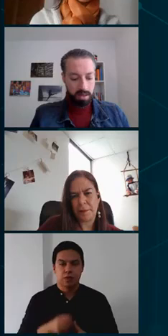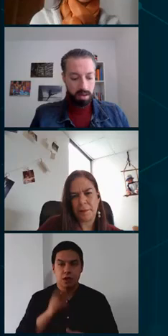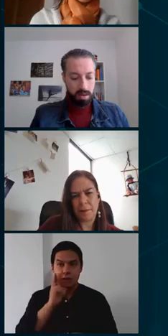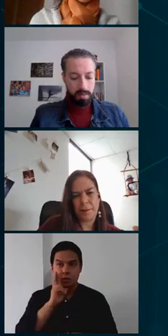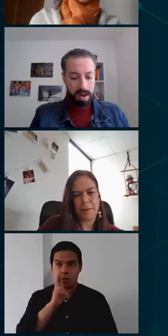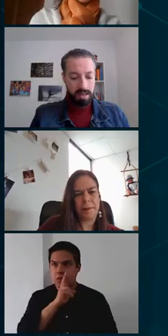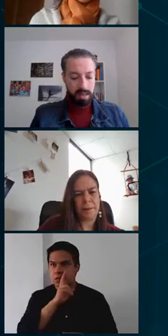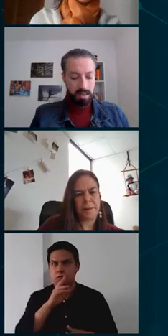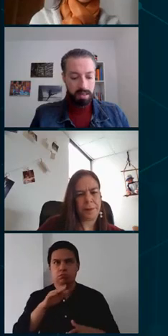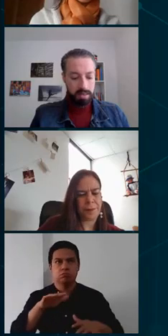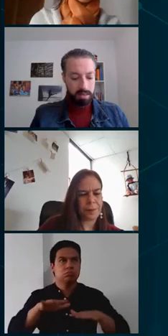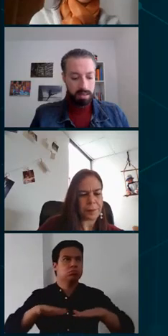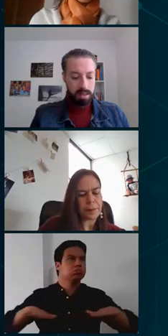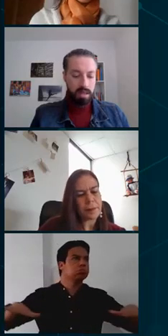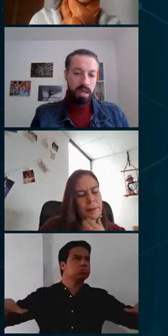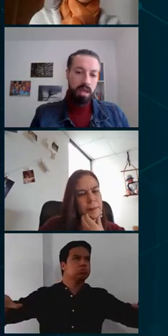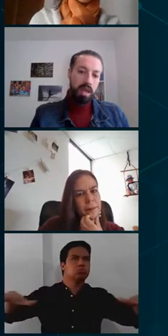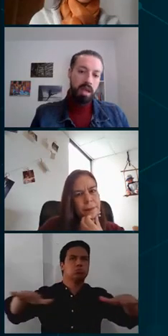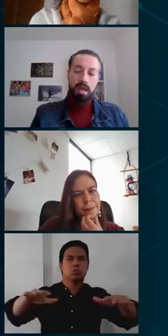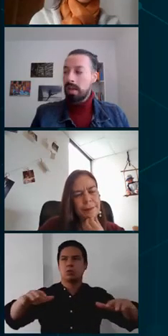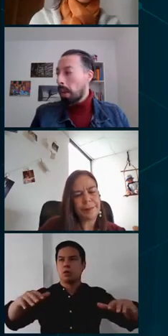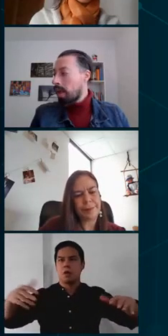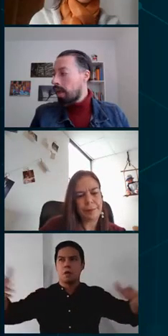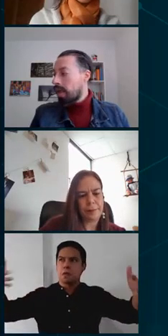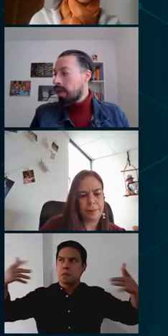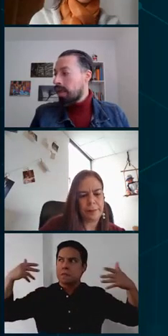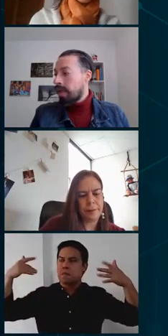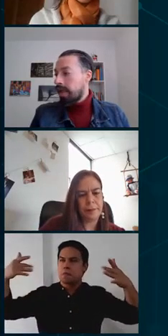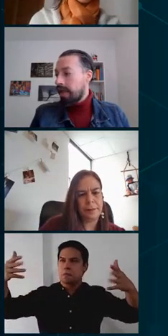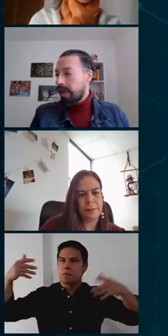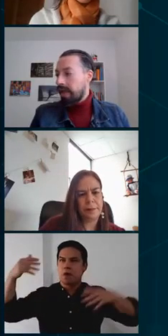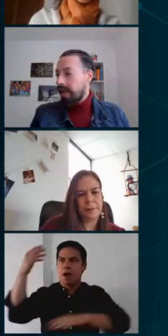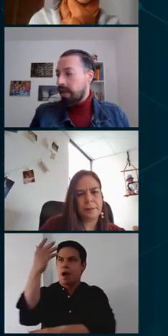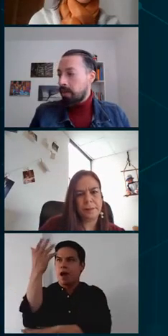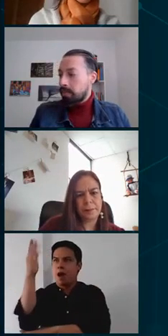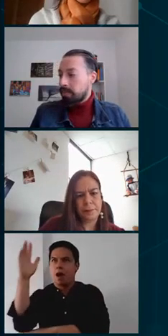abierta con plantas y